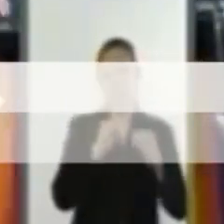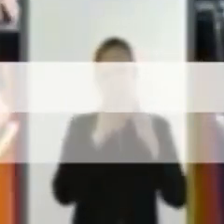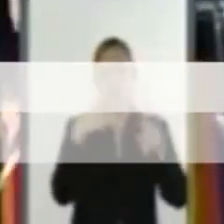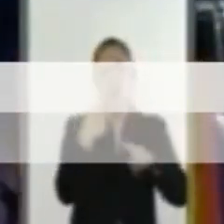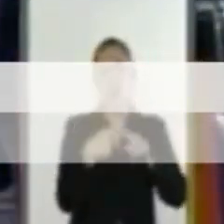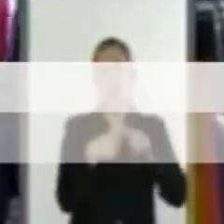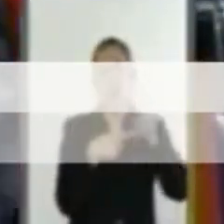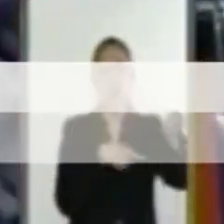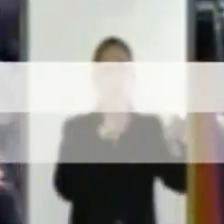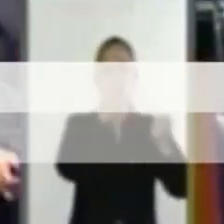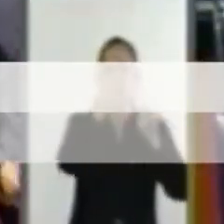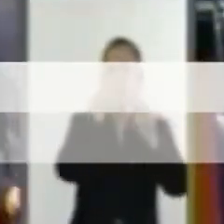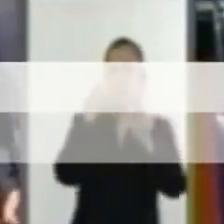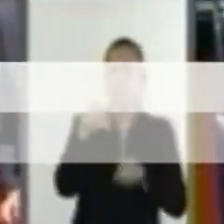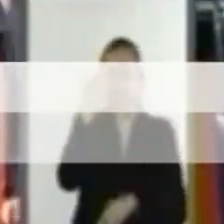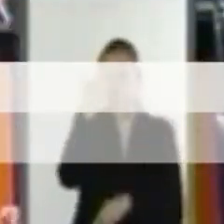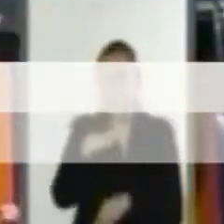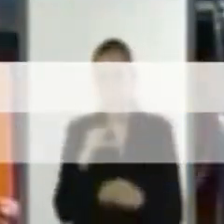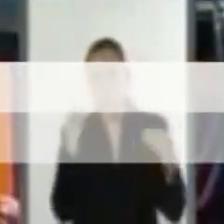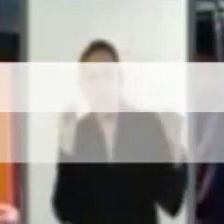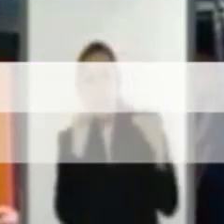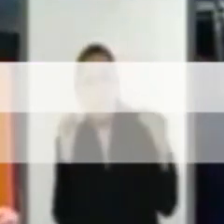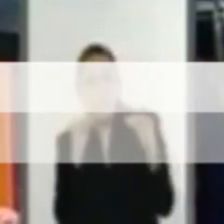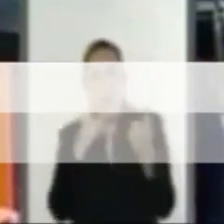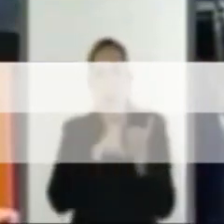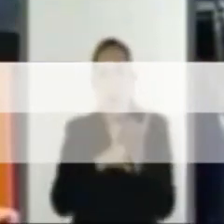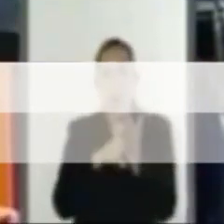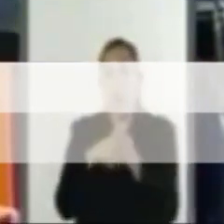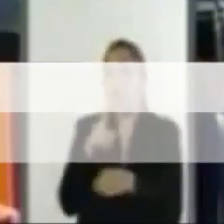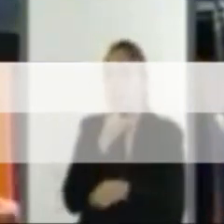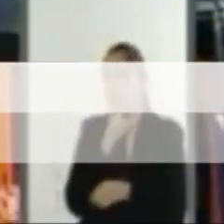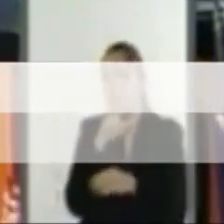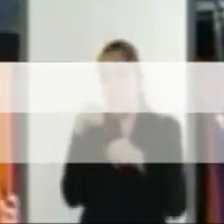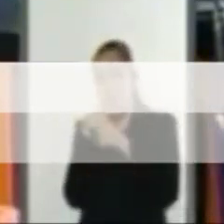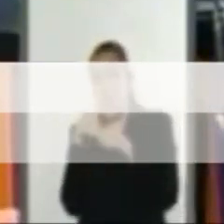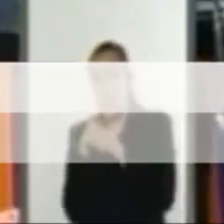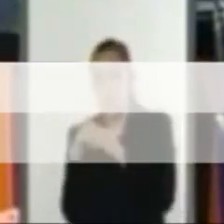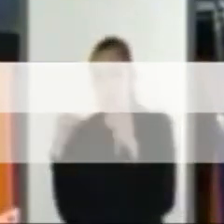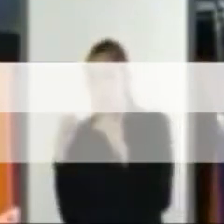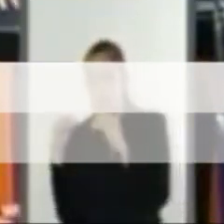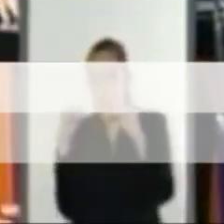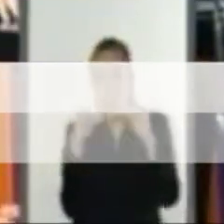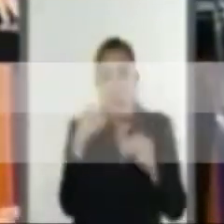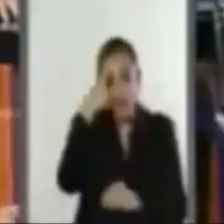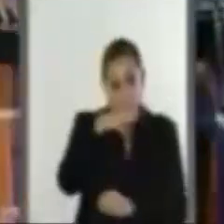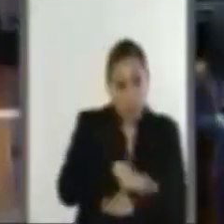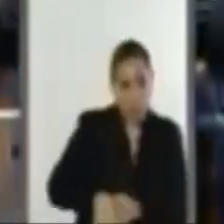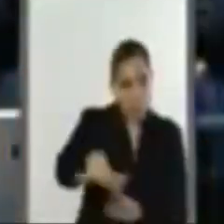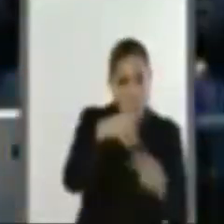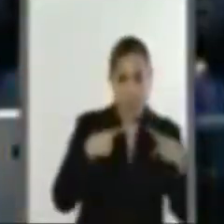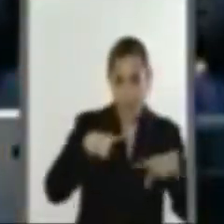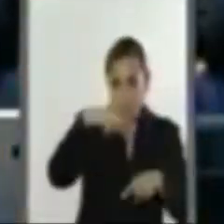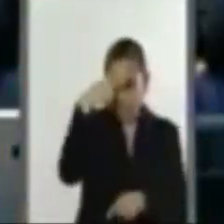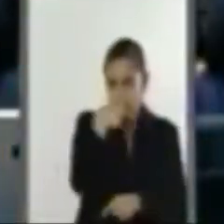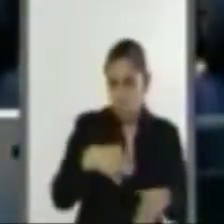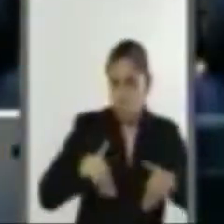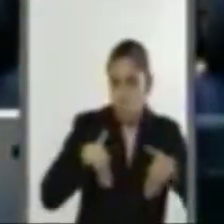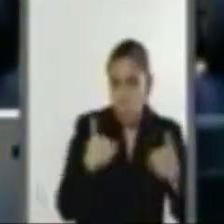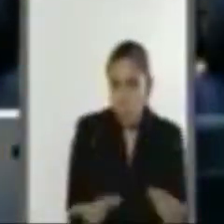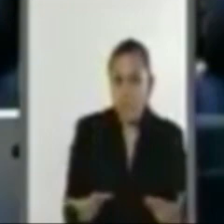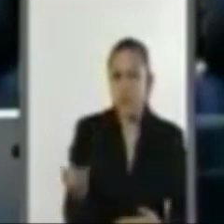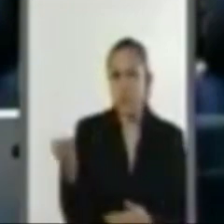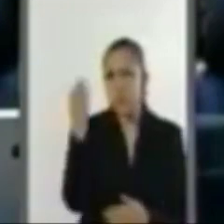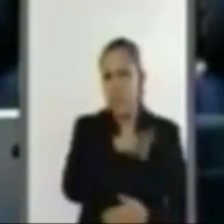logrado negociando a las espaldas traicionar la confianza de miles de mexicanos ahí está